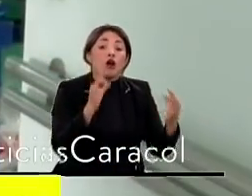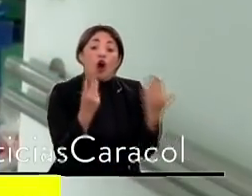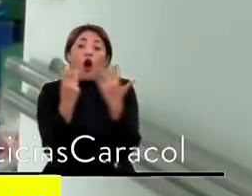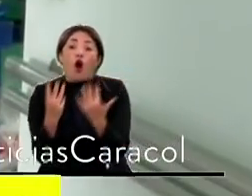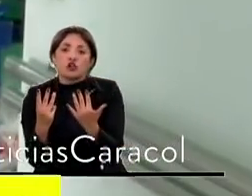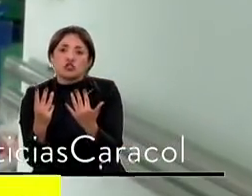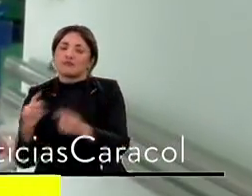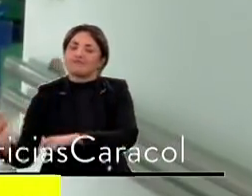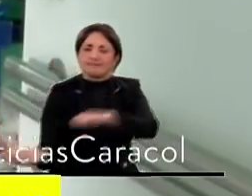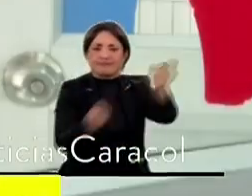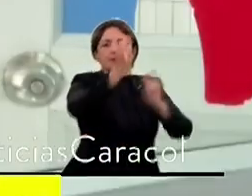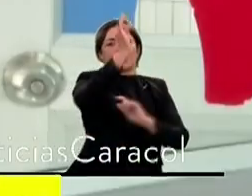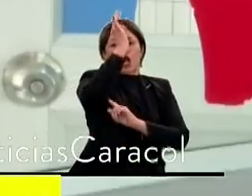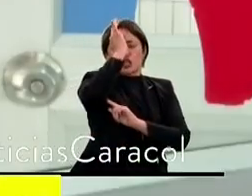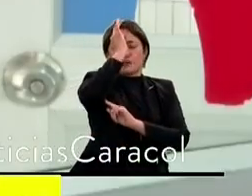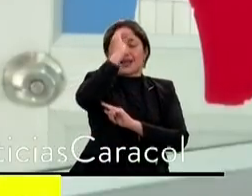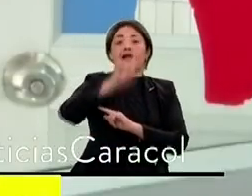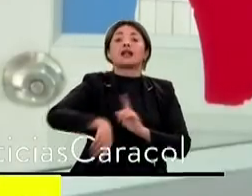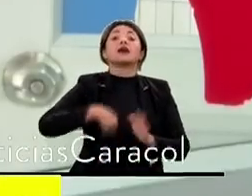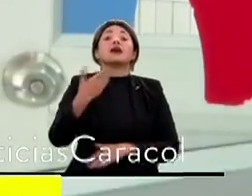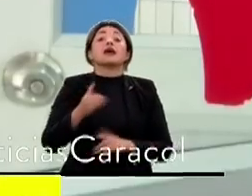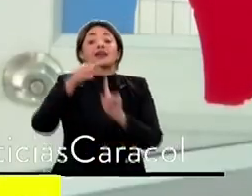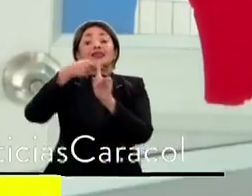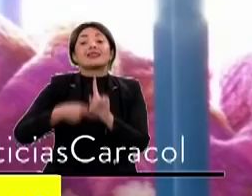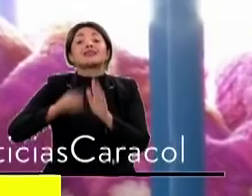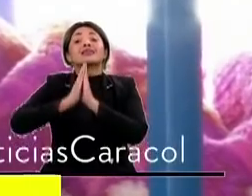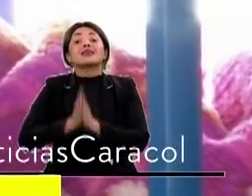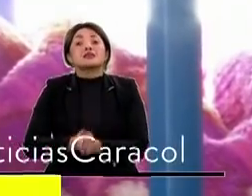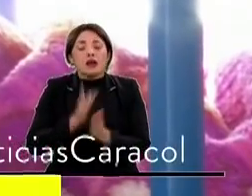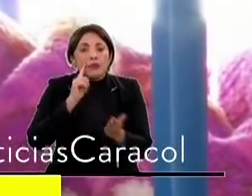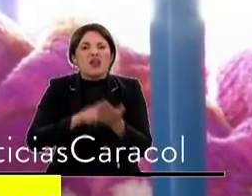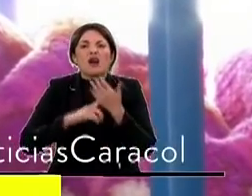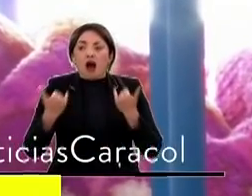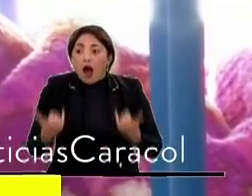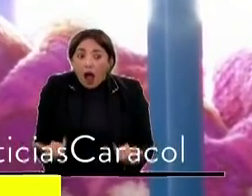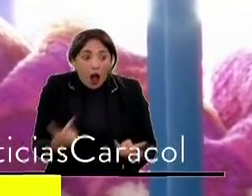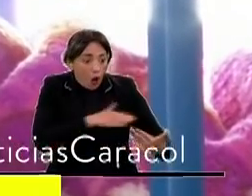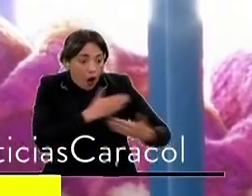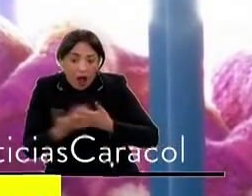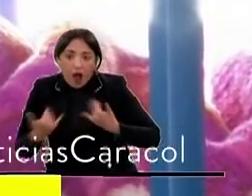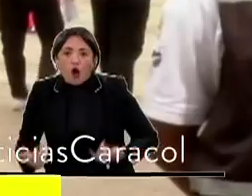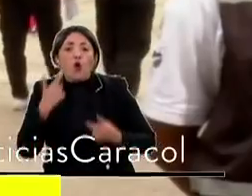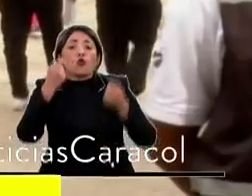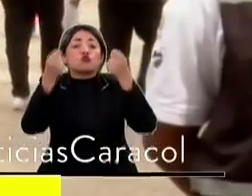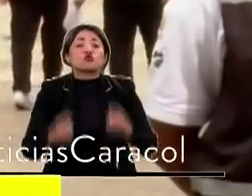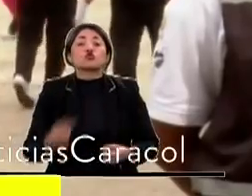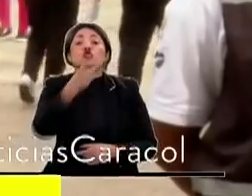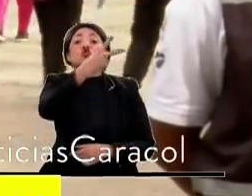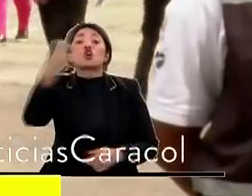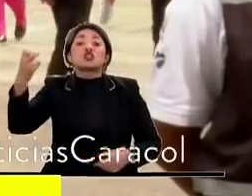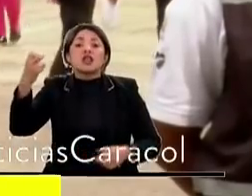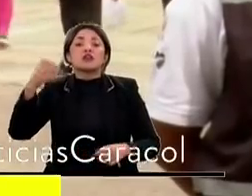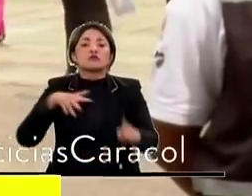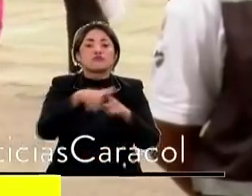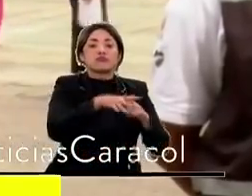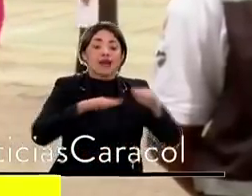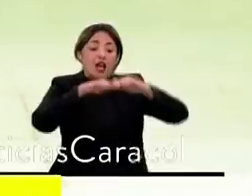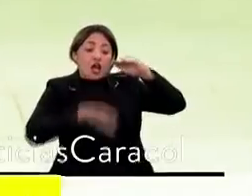fueron hospitalizados. Y en el mes de diciembre, ya a esta fecha, hemos tenido más de 200 niños menores de 12